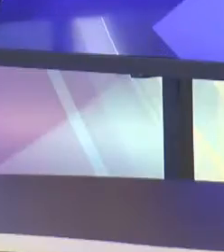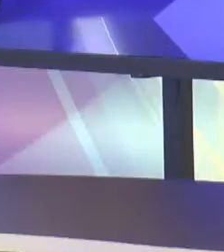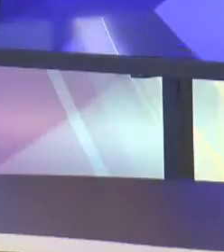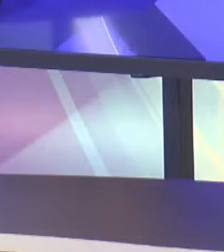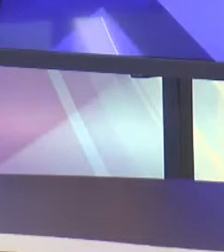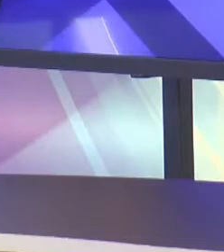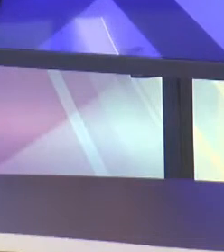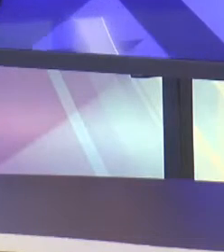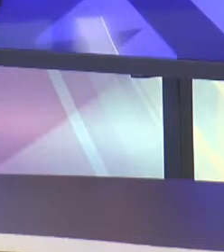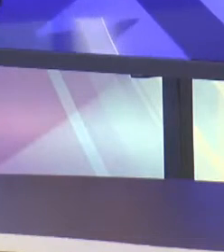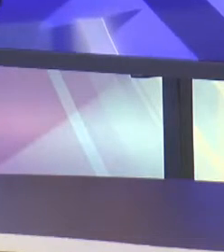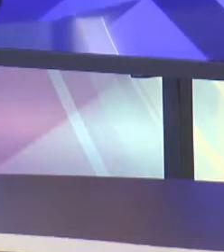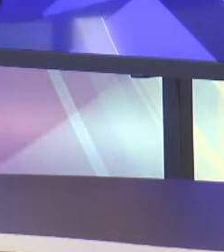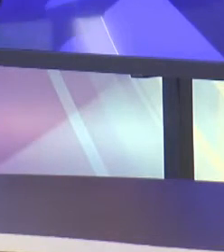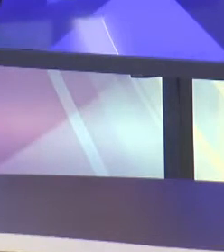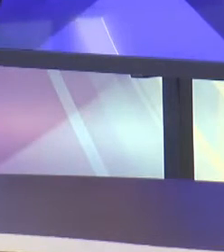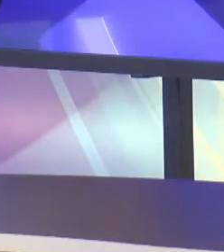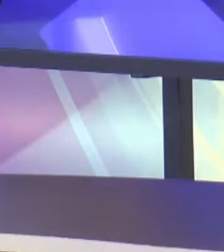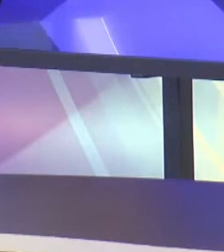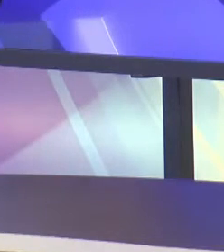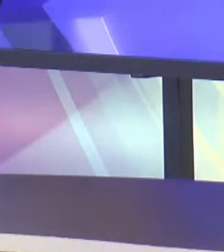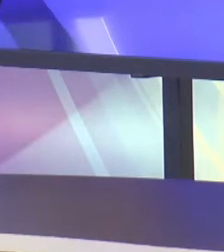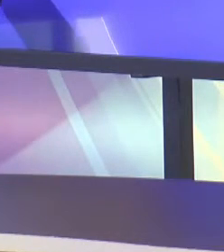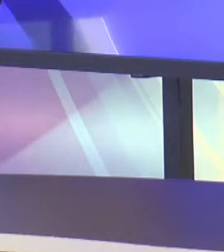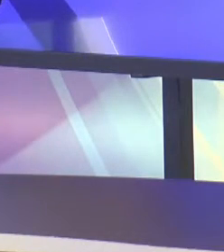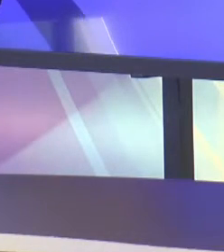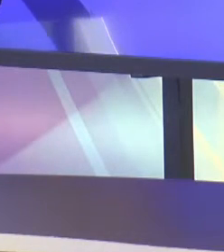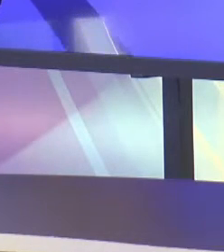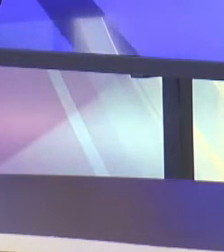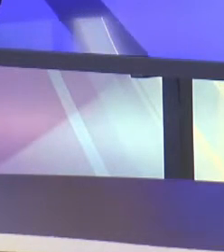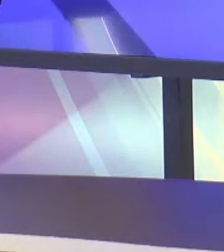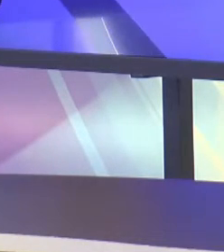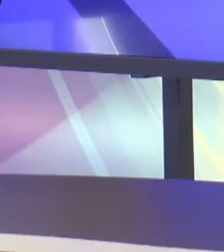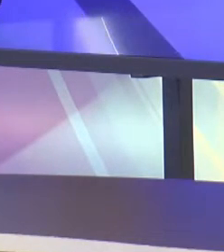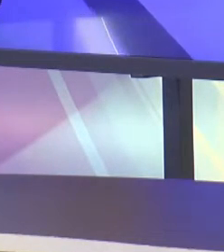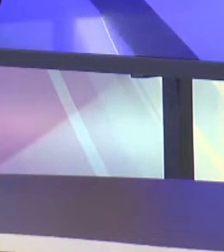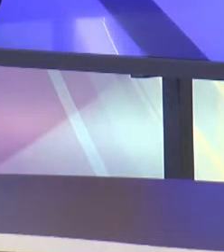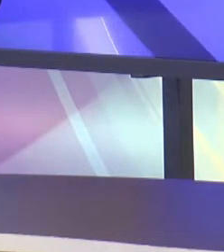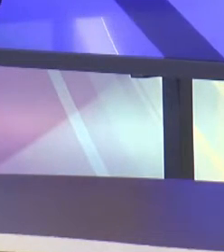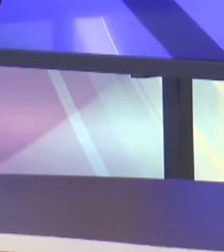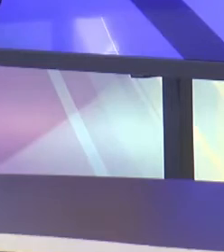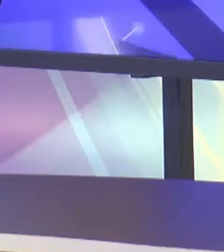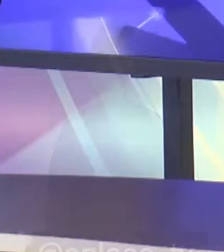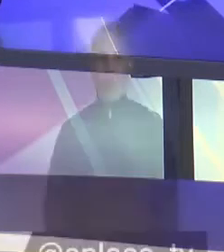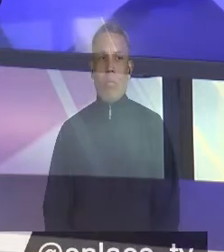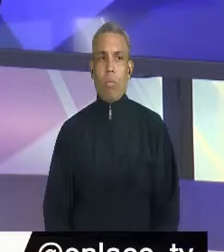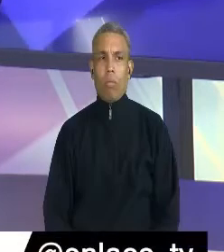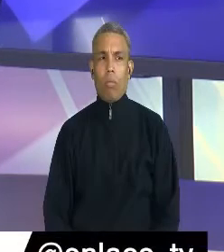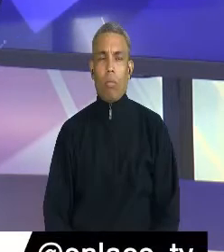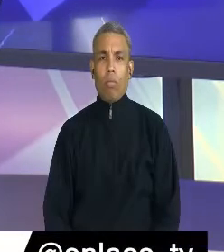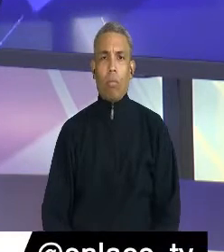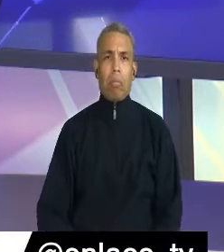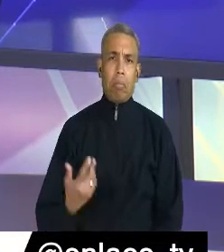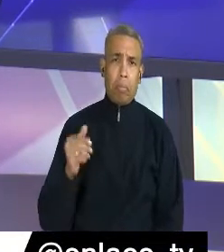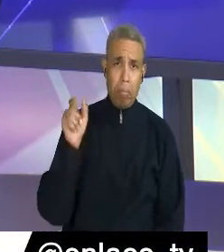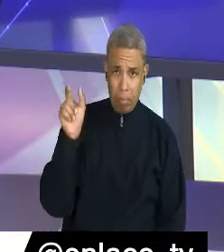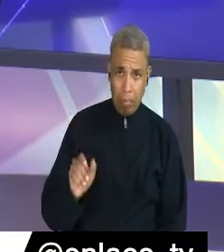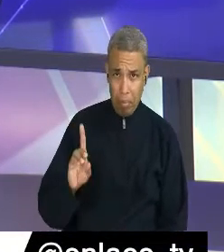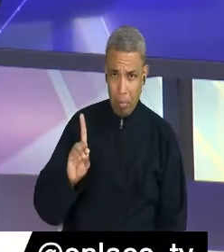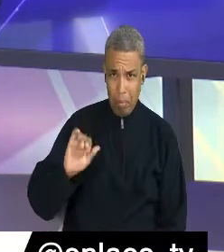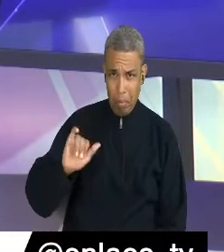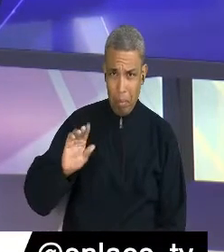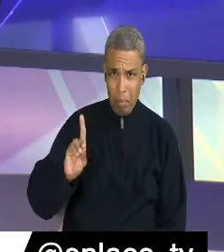continuamos con más información en el enlace noticias y con presencia del mandatario de los santandereanos divierta ver ha amado el hospital regional del magdalena medio inaugurará